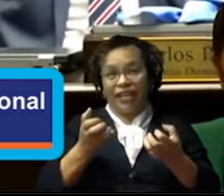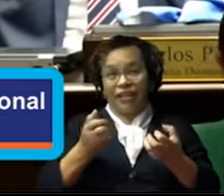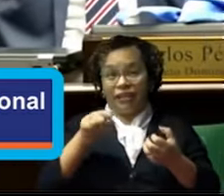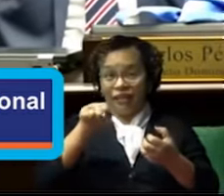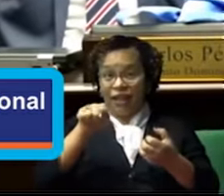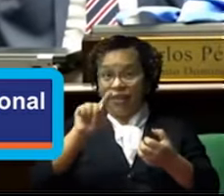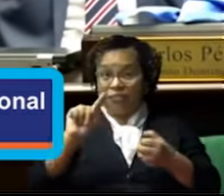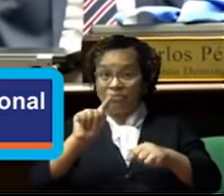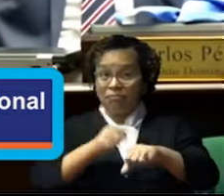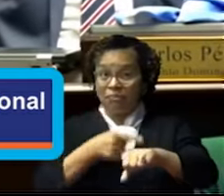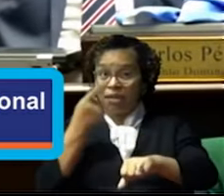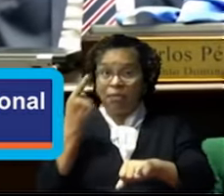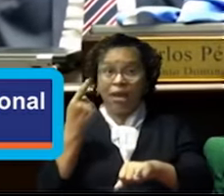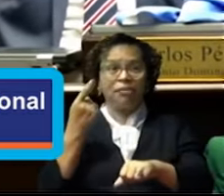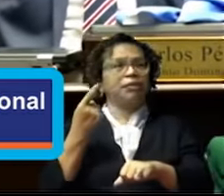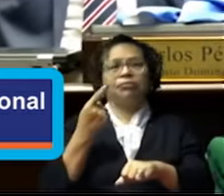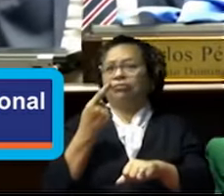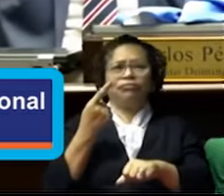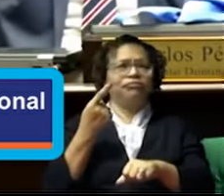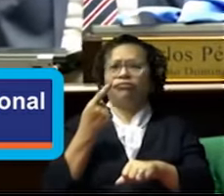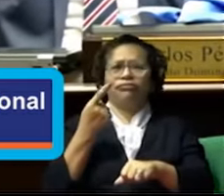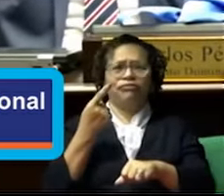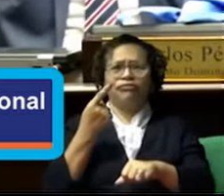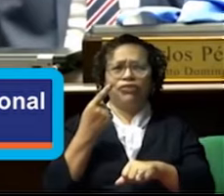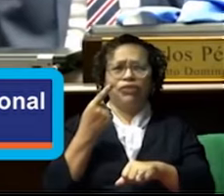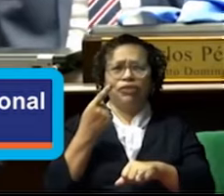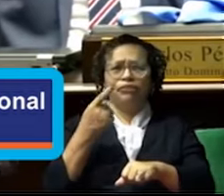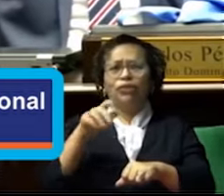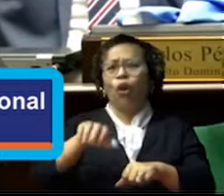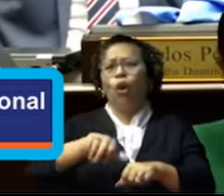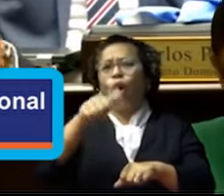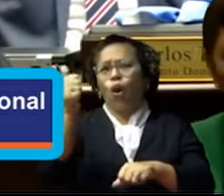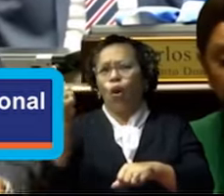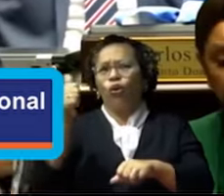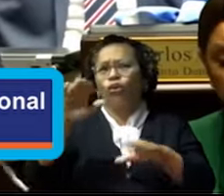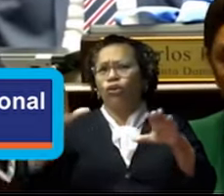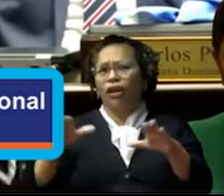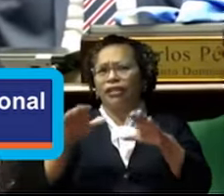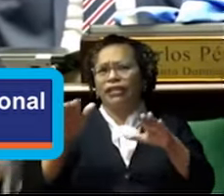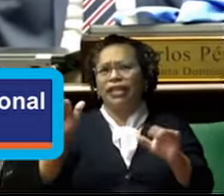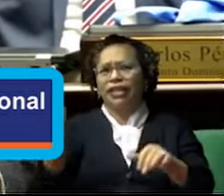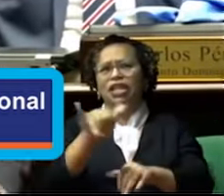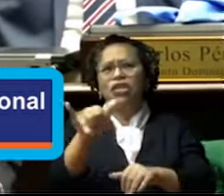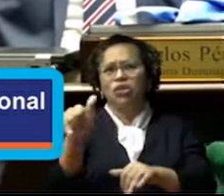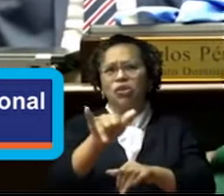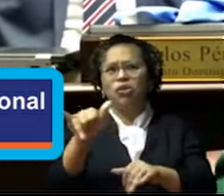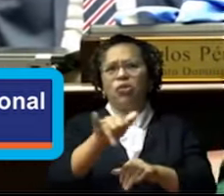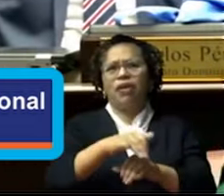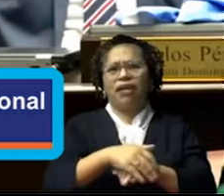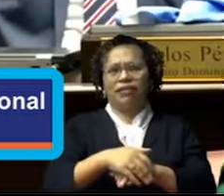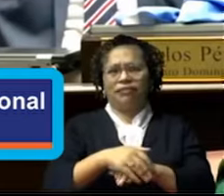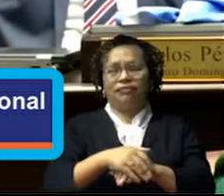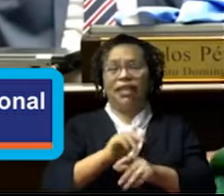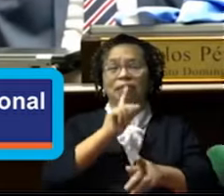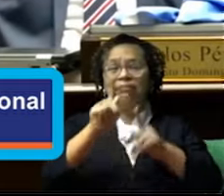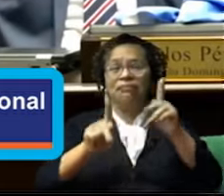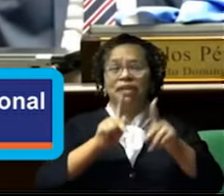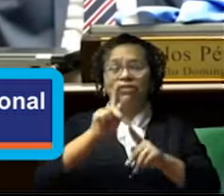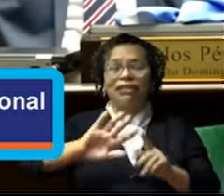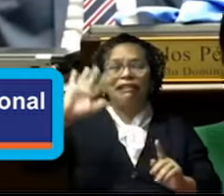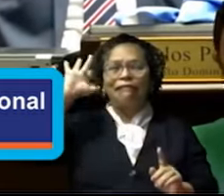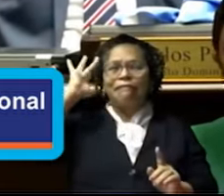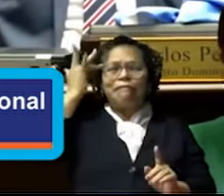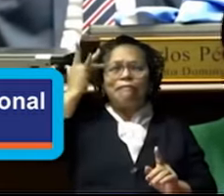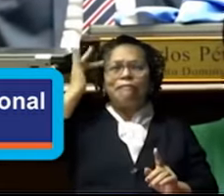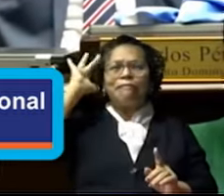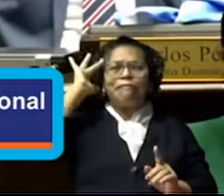ha querido reformar la Constitución por su capricho. La gente está harta con J, no con H. Harta de